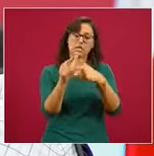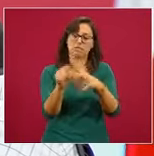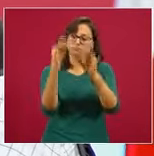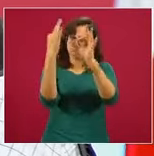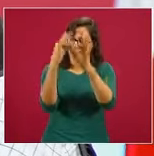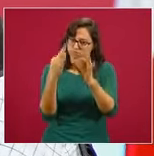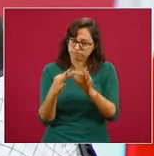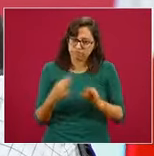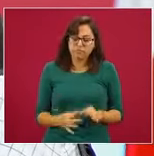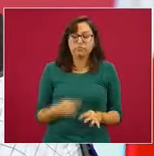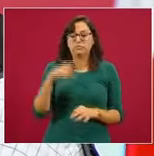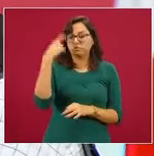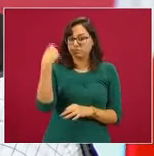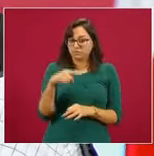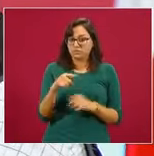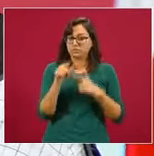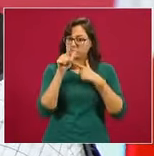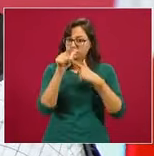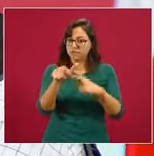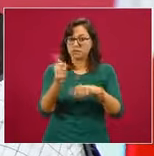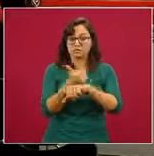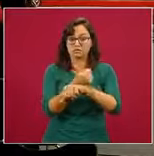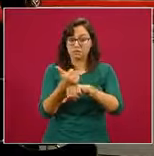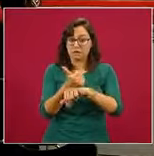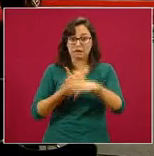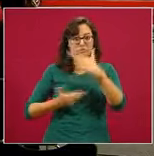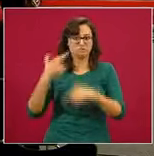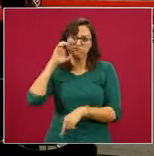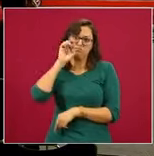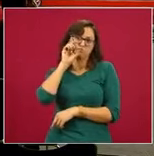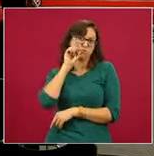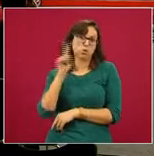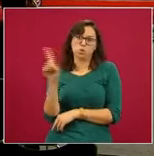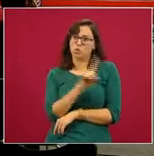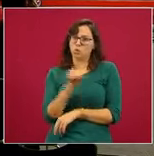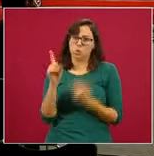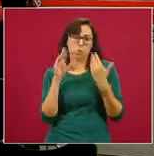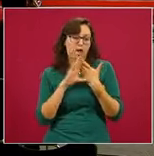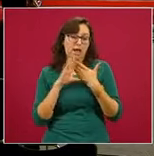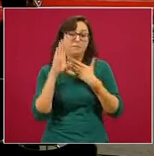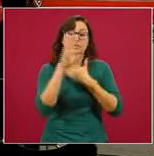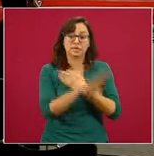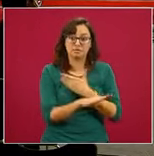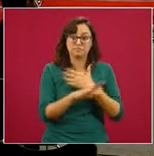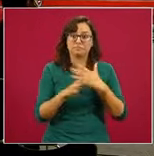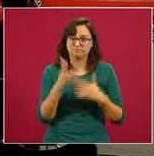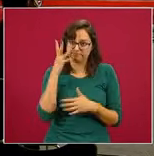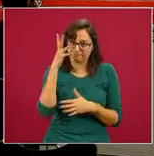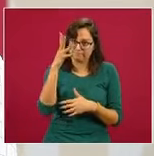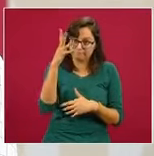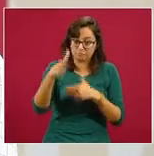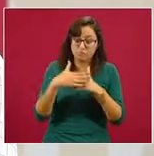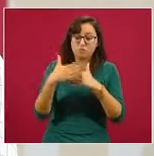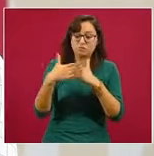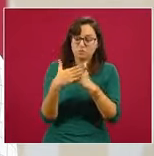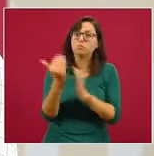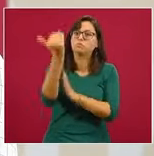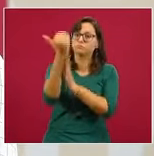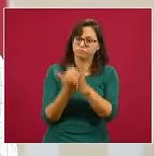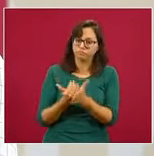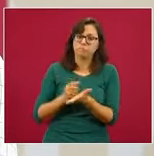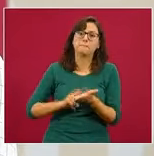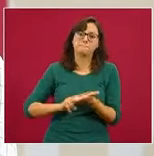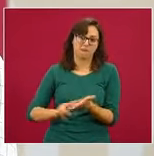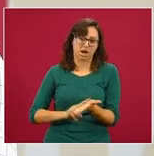poder continuar en ese color y más bien en vez de regresar al naranja, como lo comentan, a lo mejor y aspirar en siguientes semanas poder llegar a un verde,